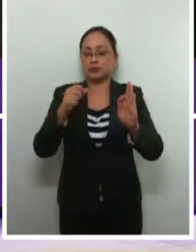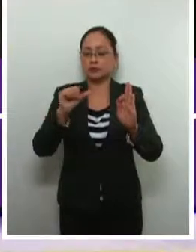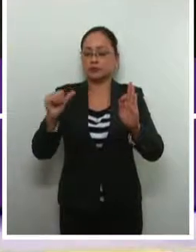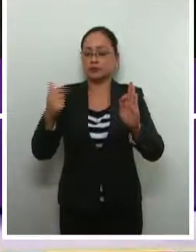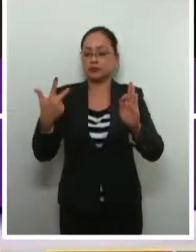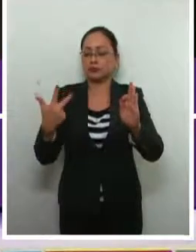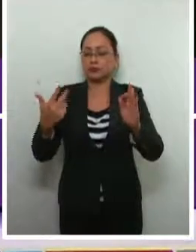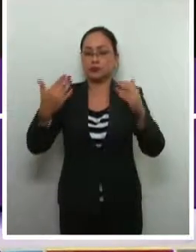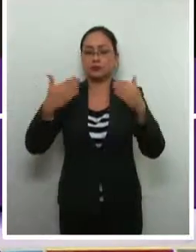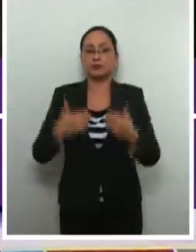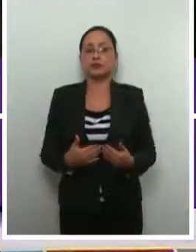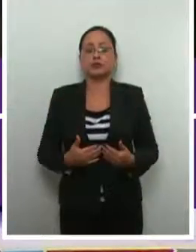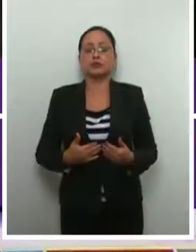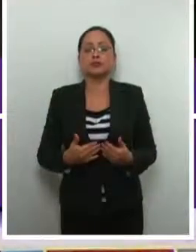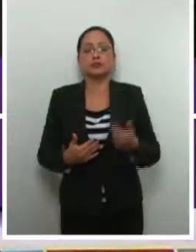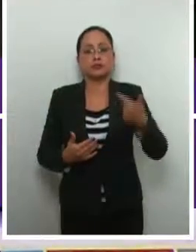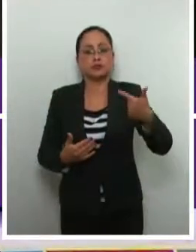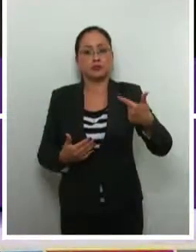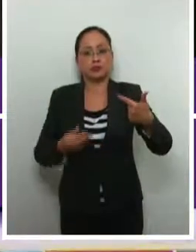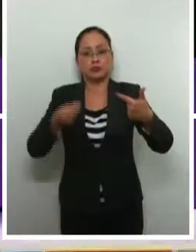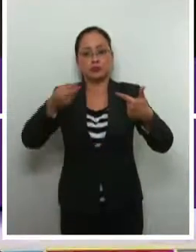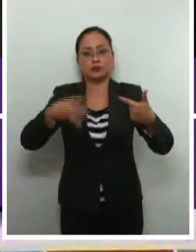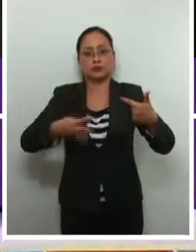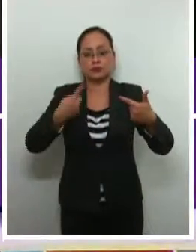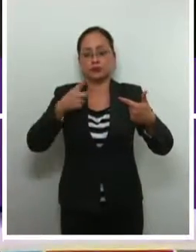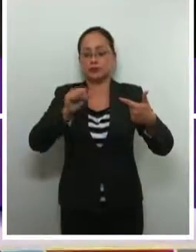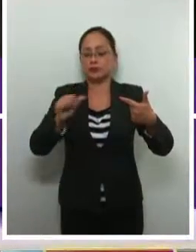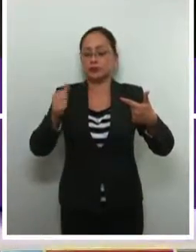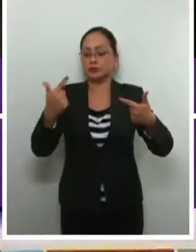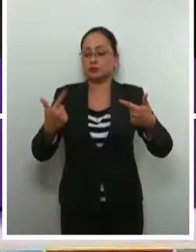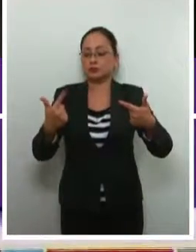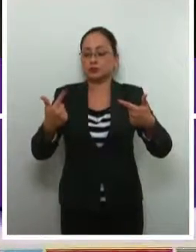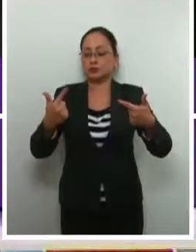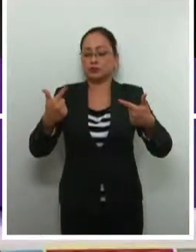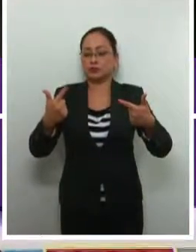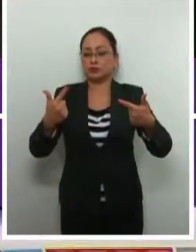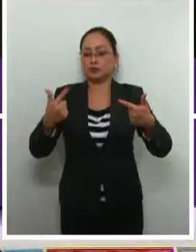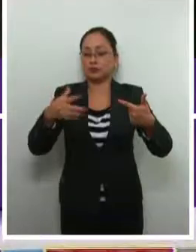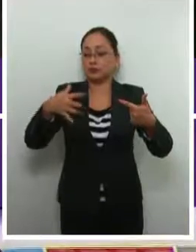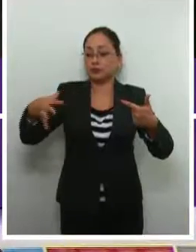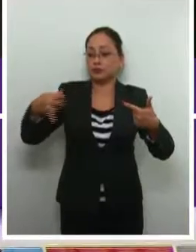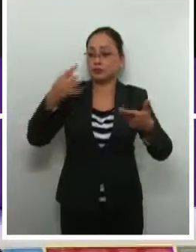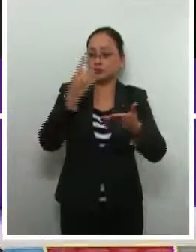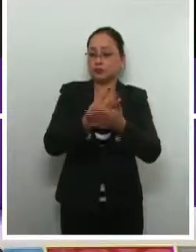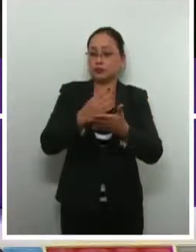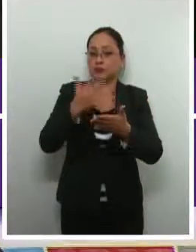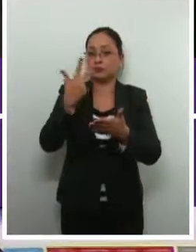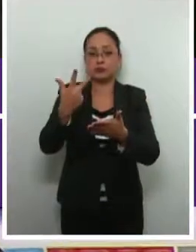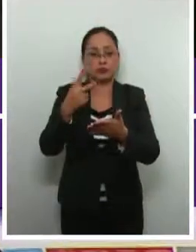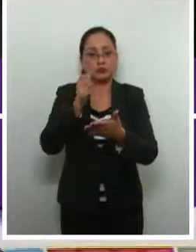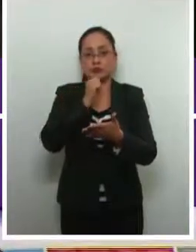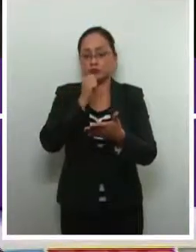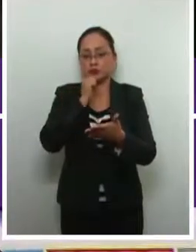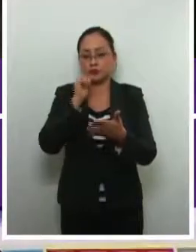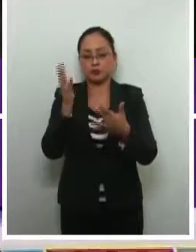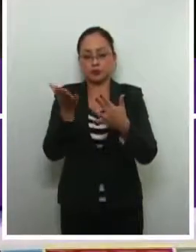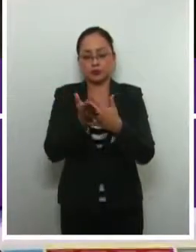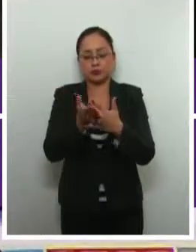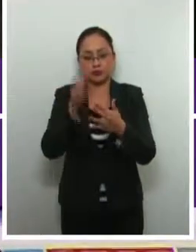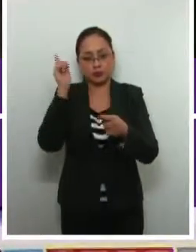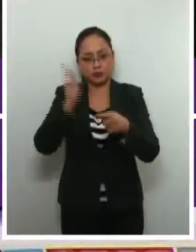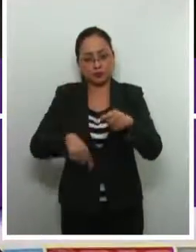8, apartado G, numerales del 1 al 7, con excepción del numeral 8 que fue